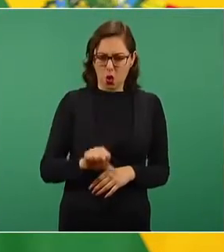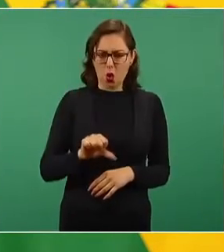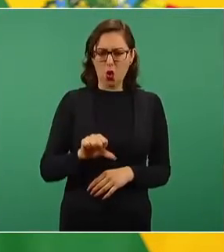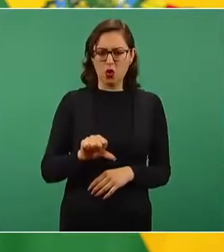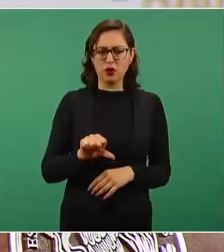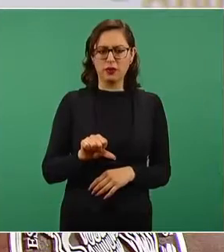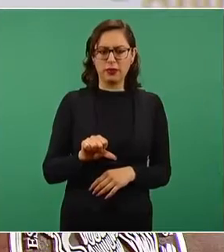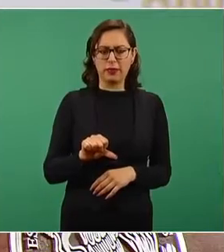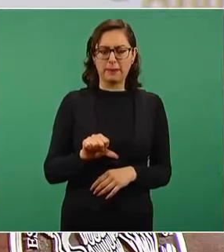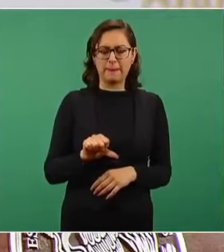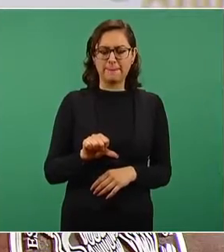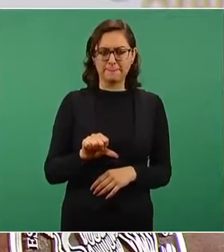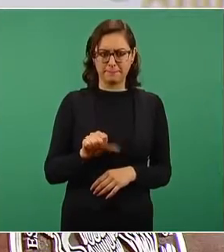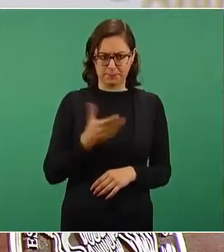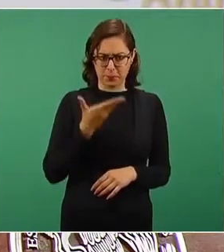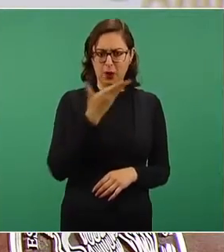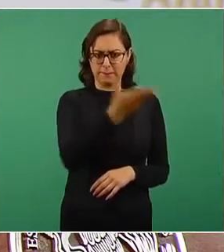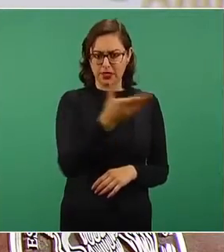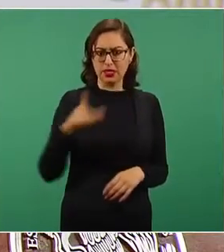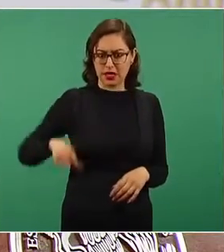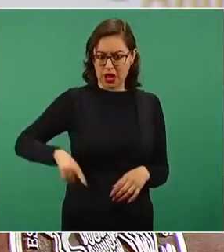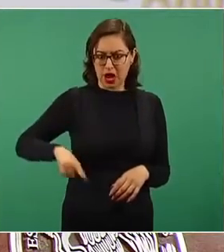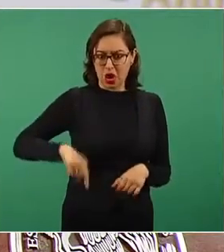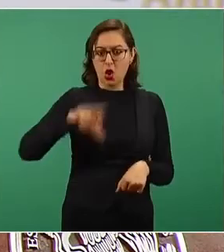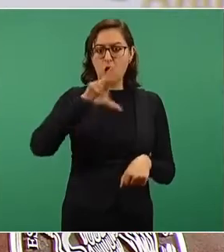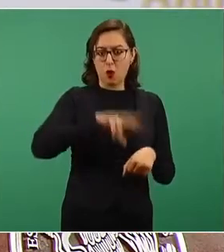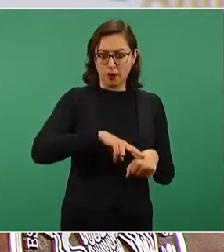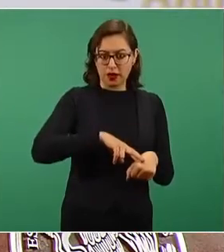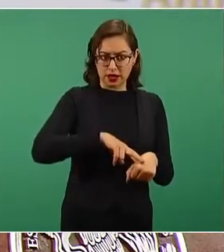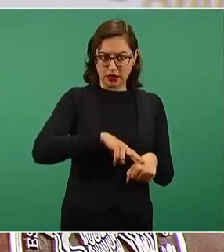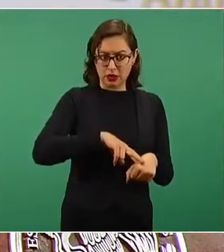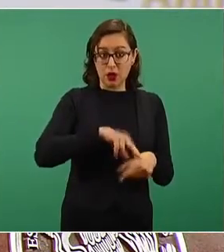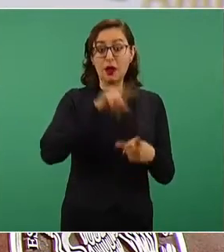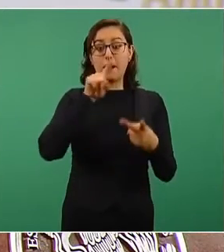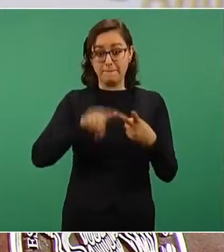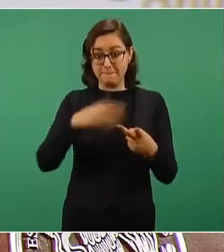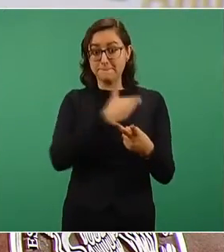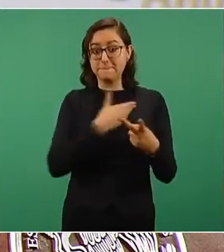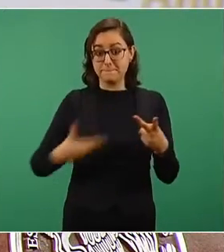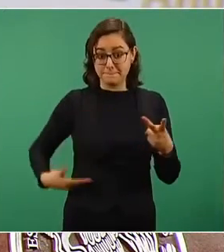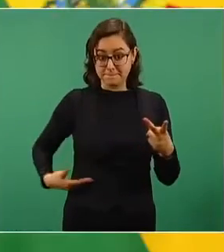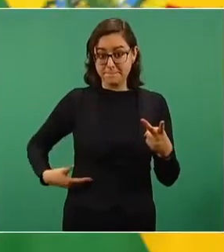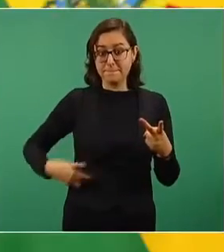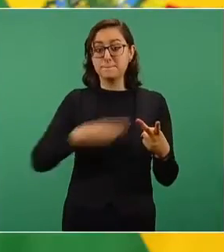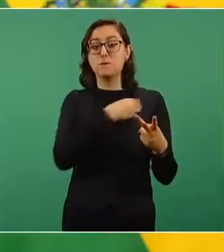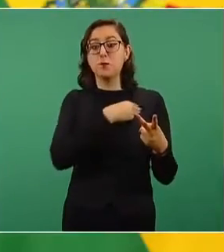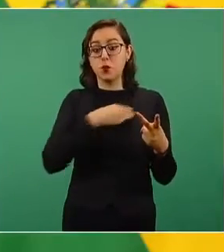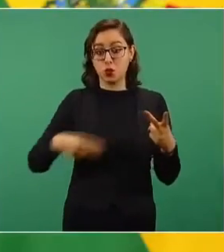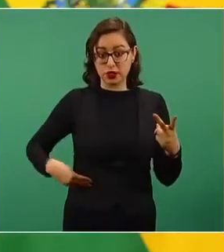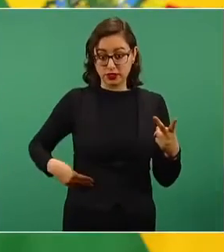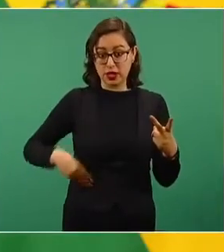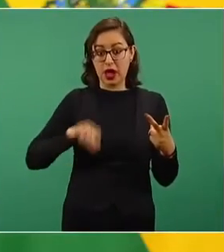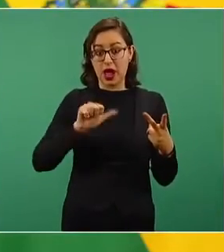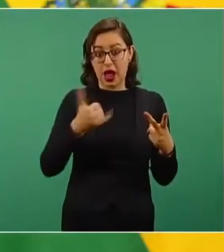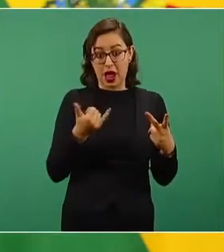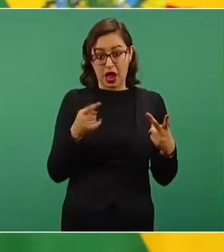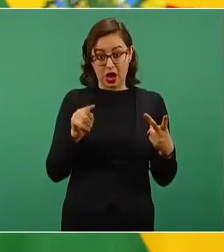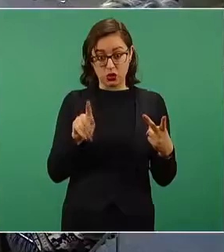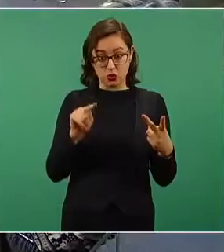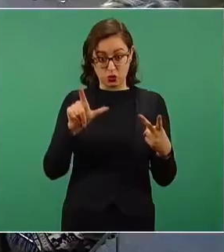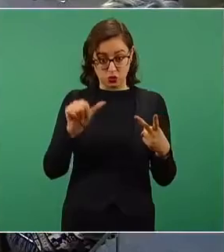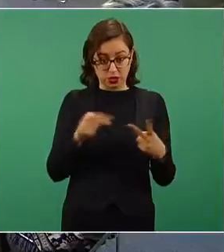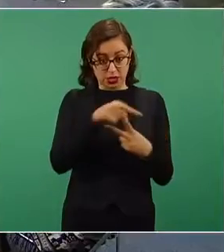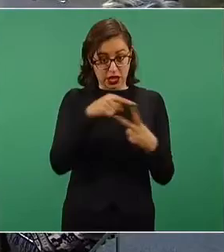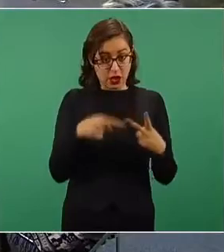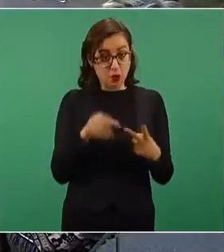no solo al gobernador, sino al presidente municipal de Ayutla. ¿Podría ser el